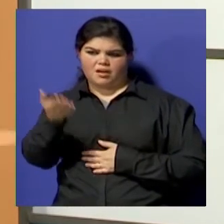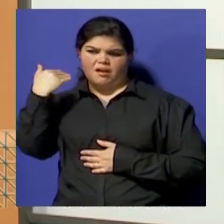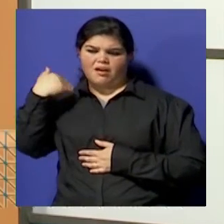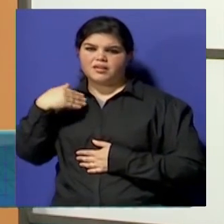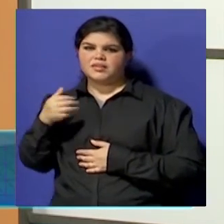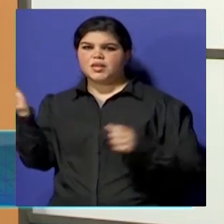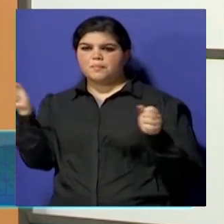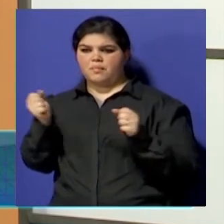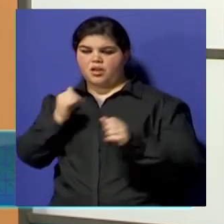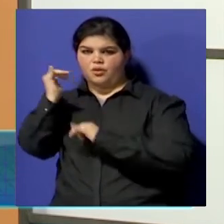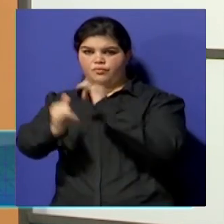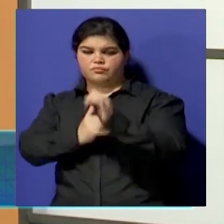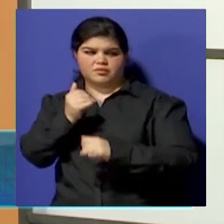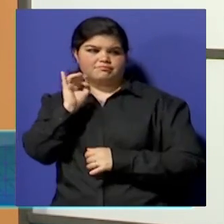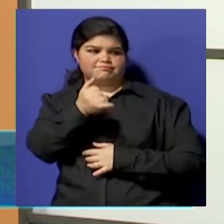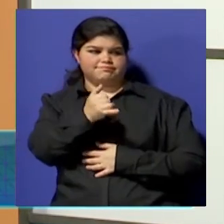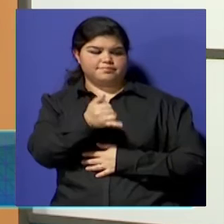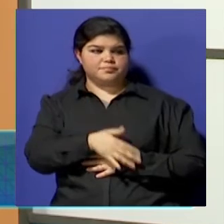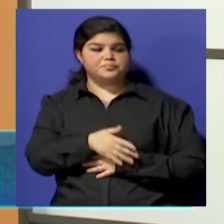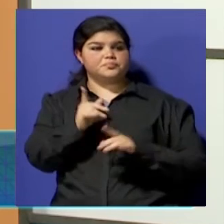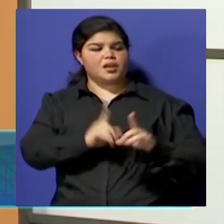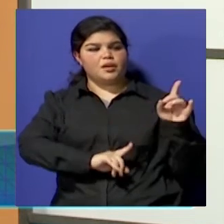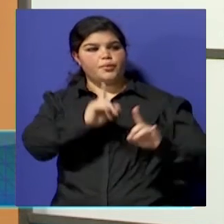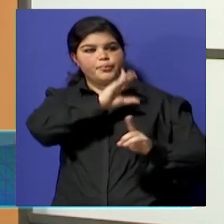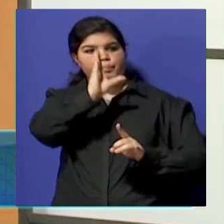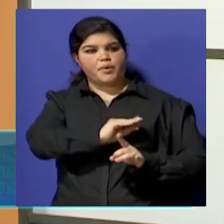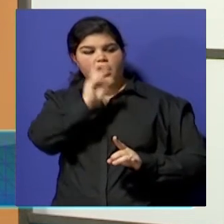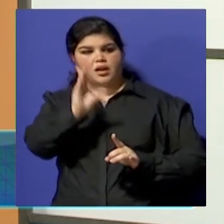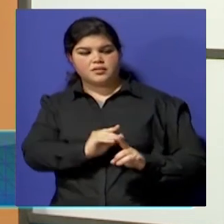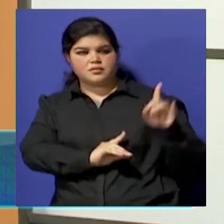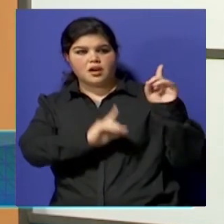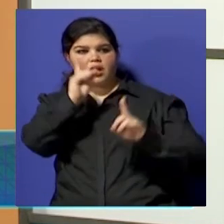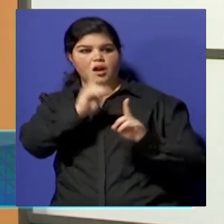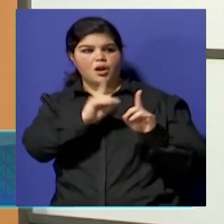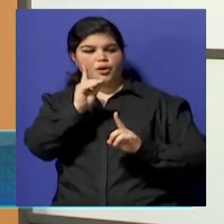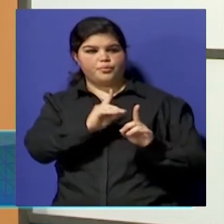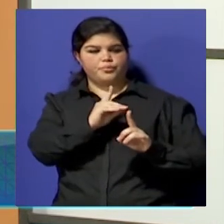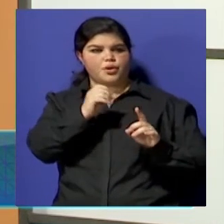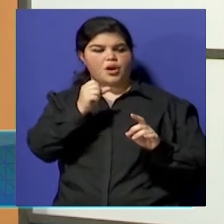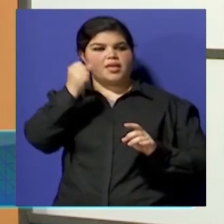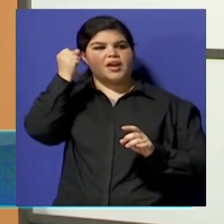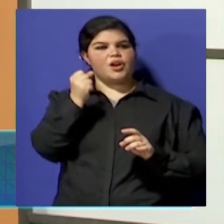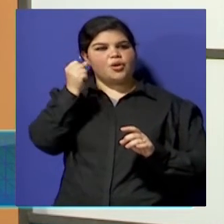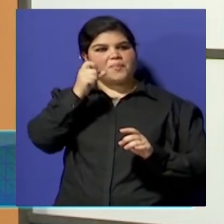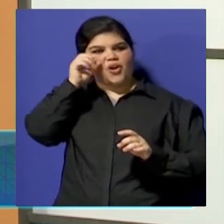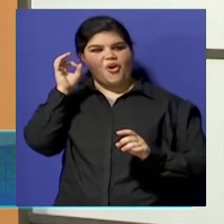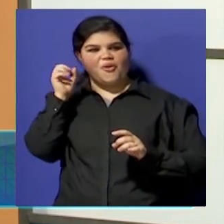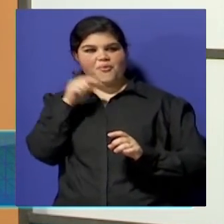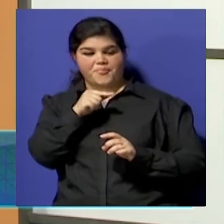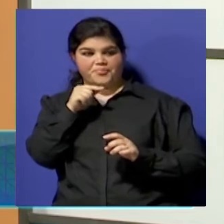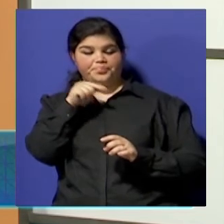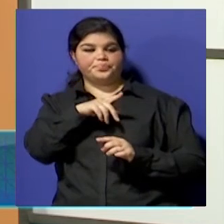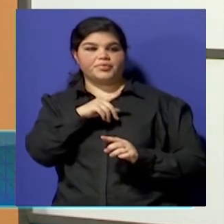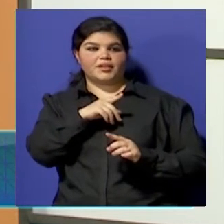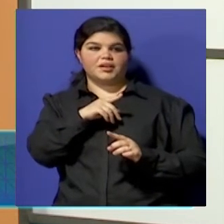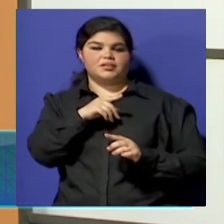hablamos en mayo de eso? Sí. Totalmente. Vemos que algunos países de la región, en su mayoría, hacen un giro económico hacia el Pacífico. Y teniendo en cuenta el déficit fiscal y la